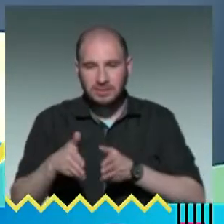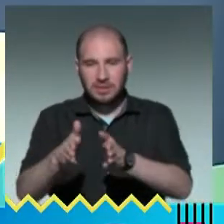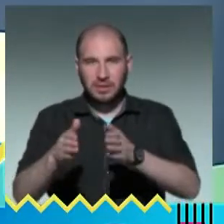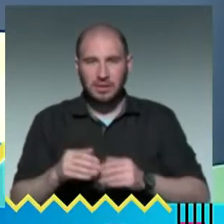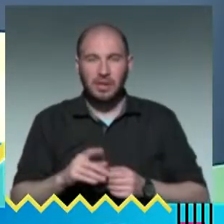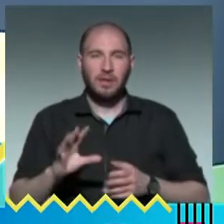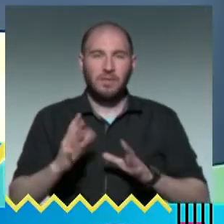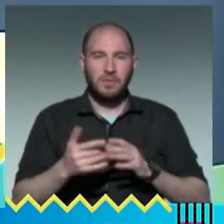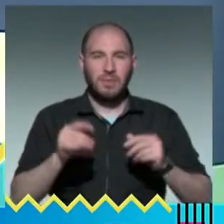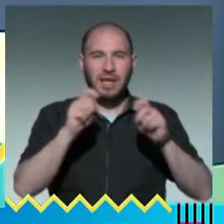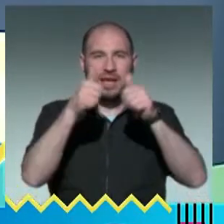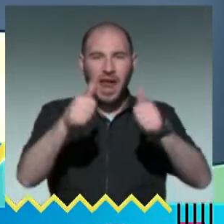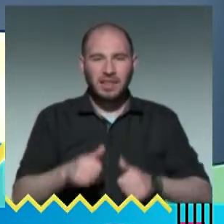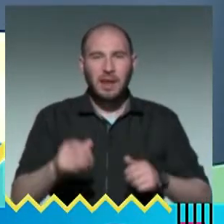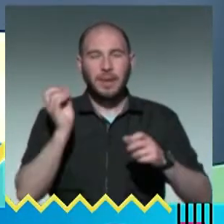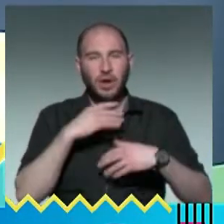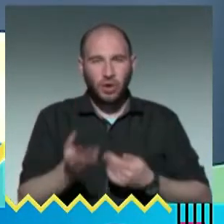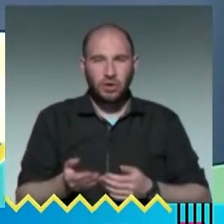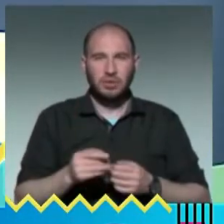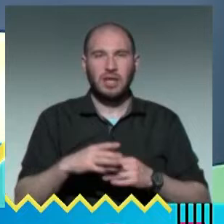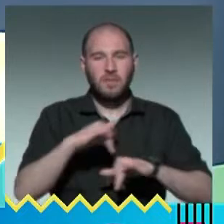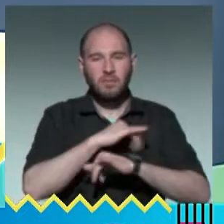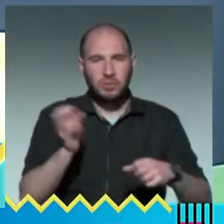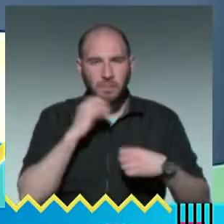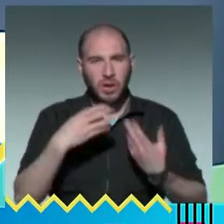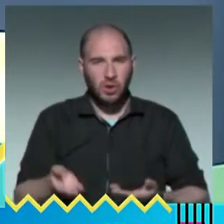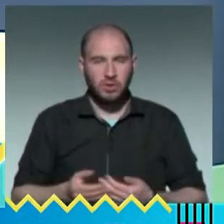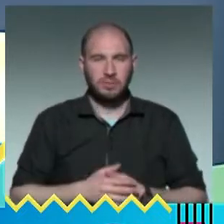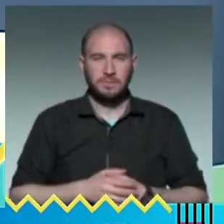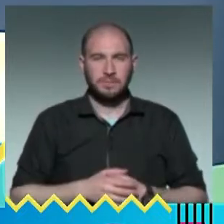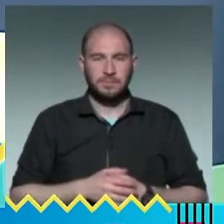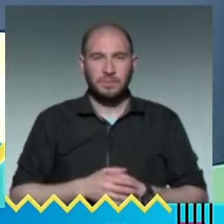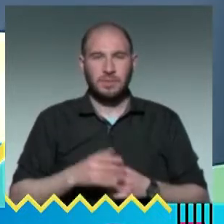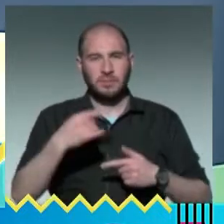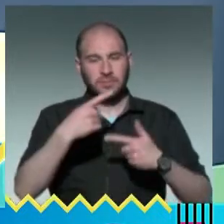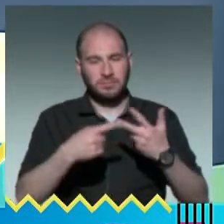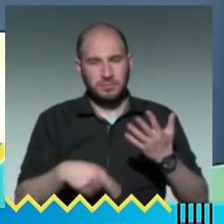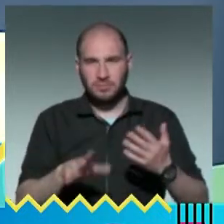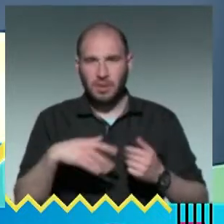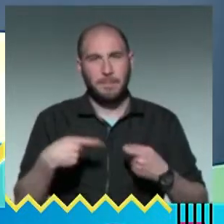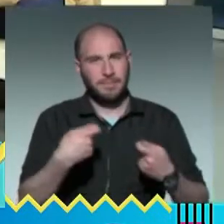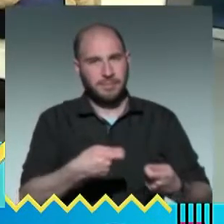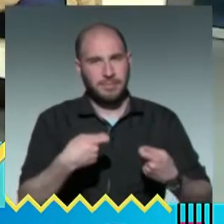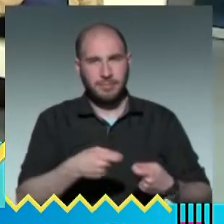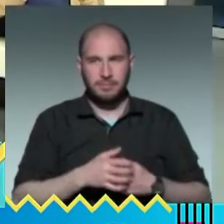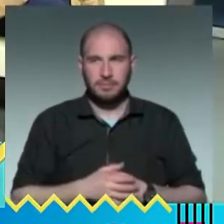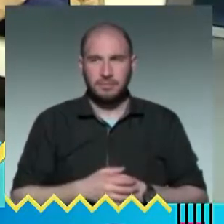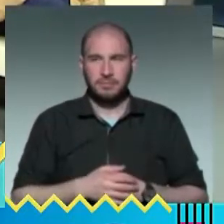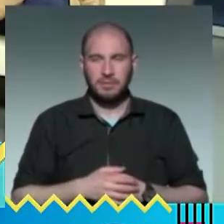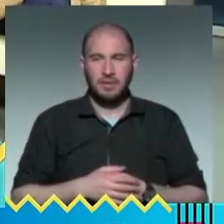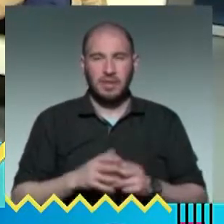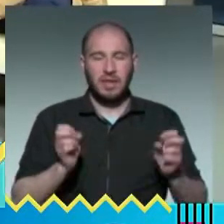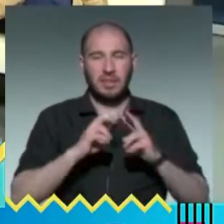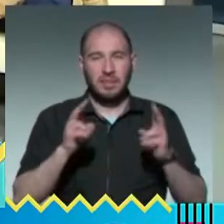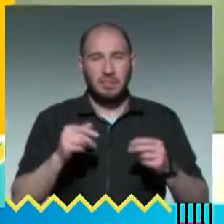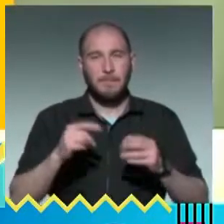mejores sistemas de cartelización, mejores sistemas de información. Por supuesto que todo eso lleva plata, pero... A ver, sobre